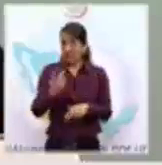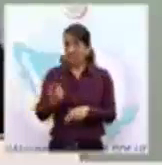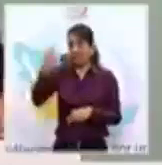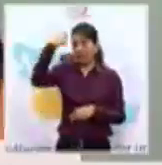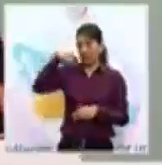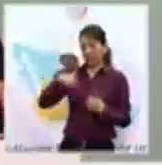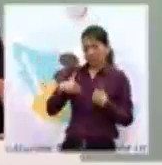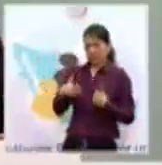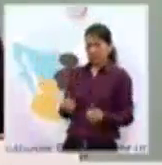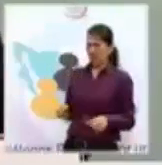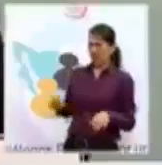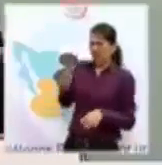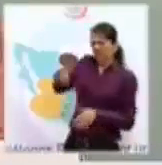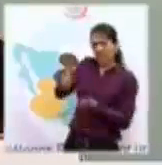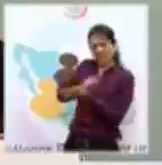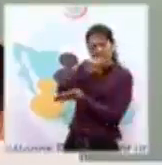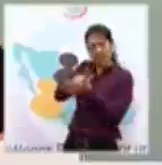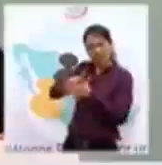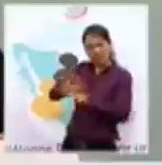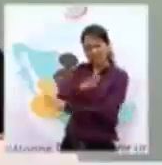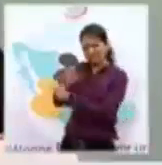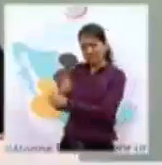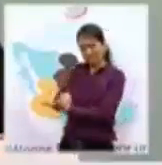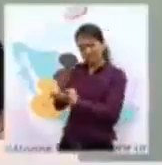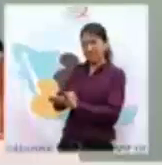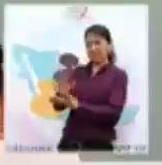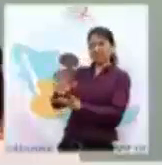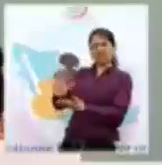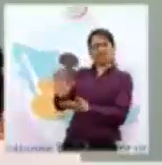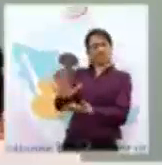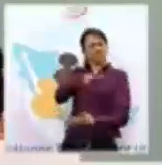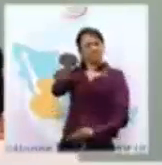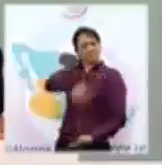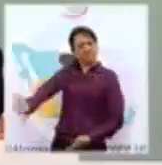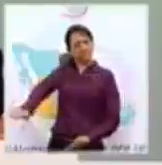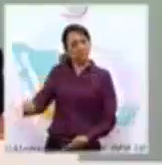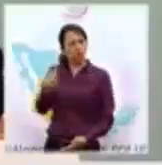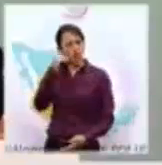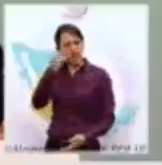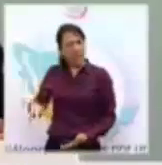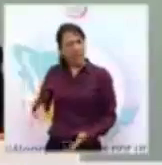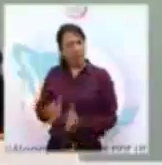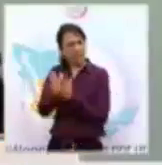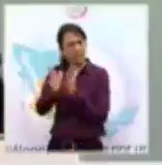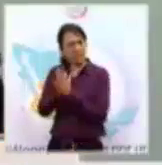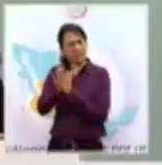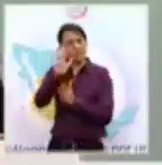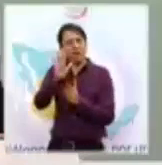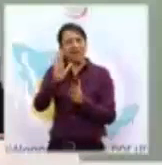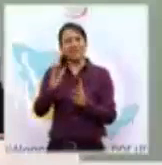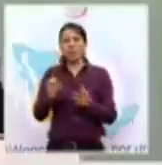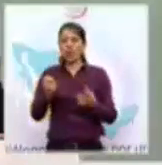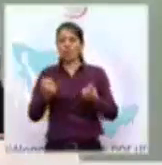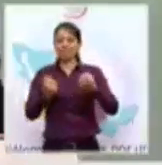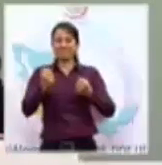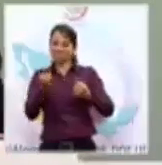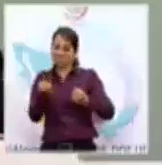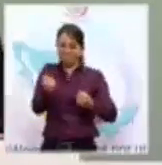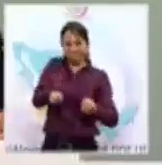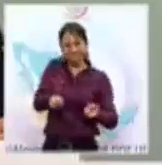todo, no es un carro en el que quieran subirse. El problema es que el carro de la educación sin los